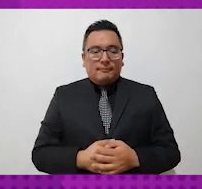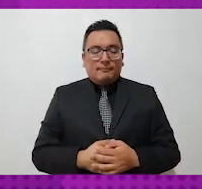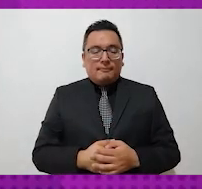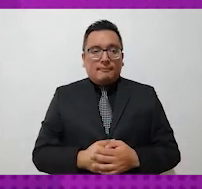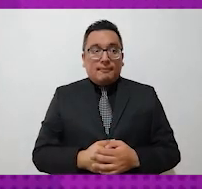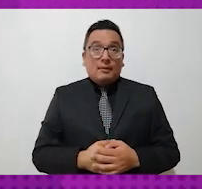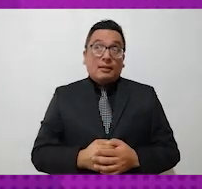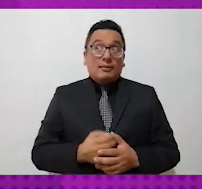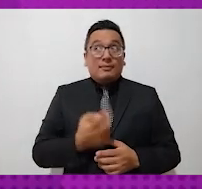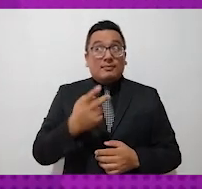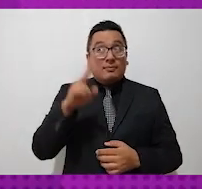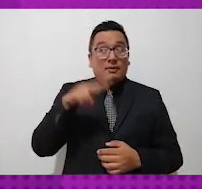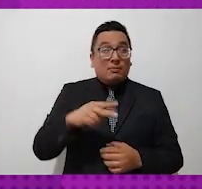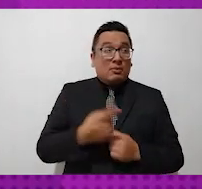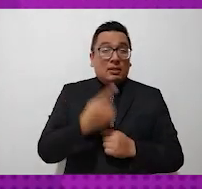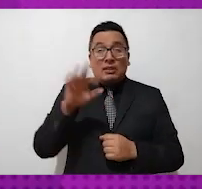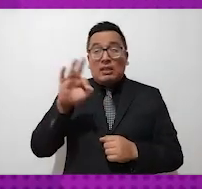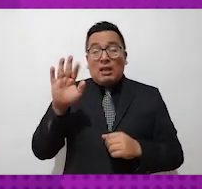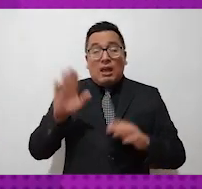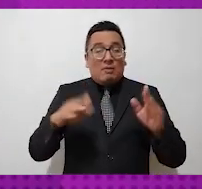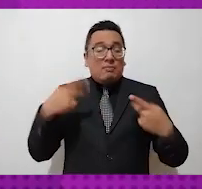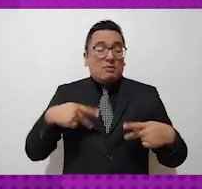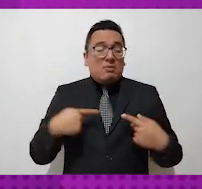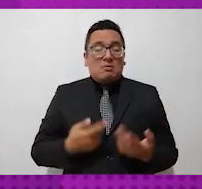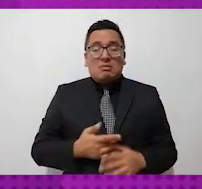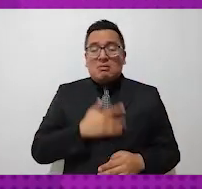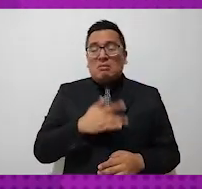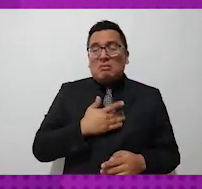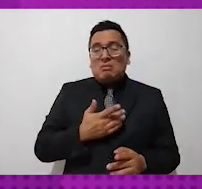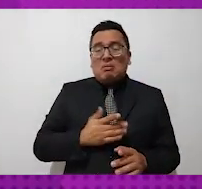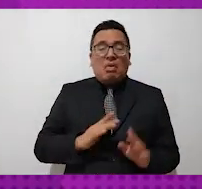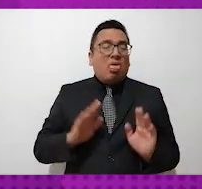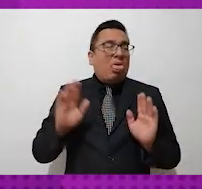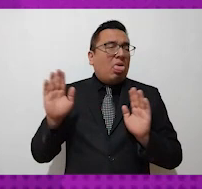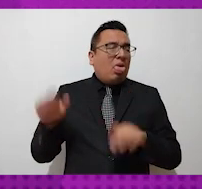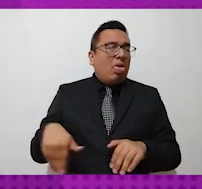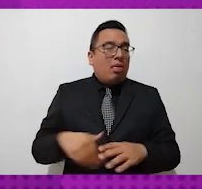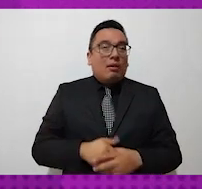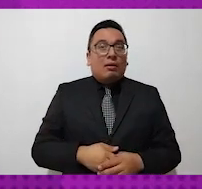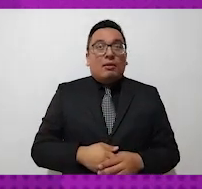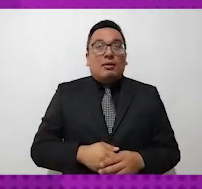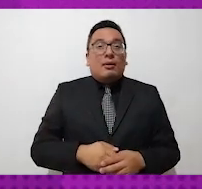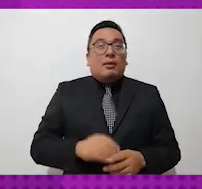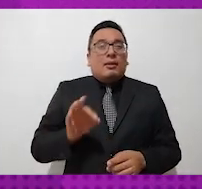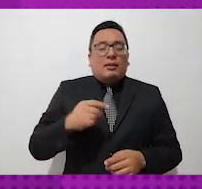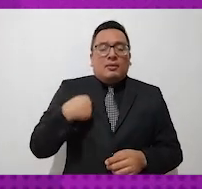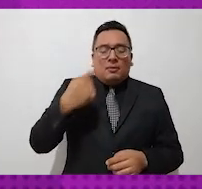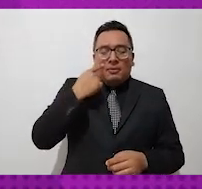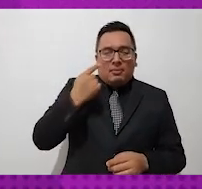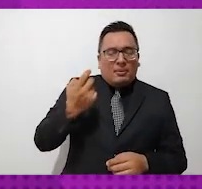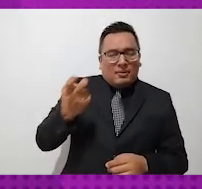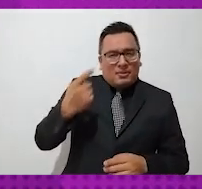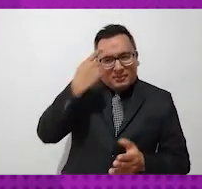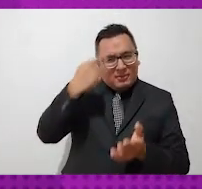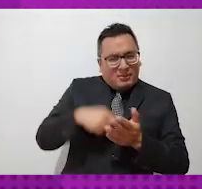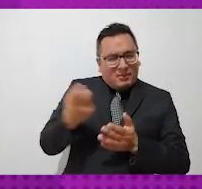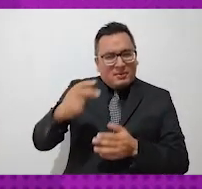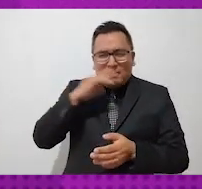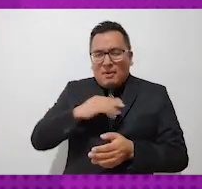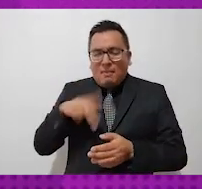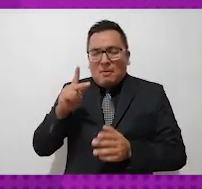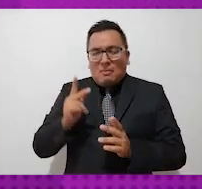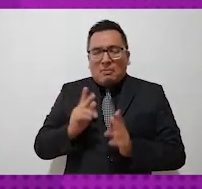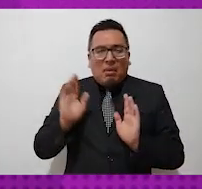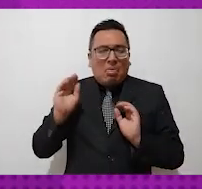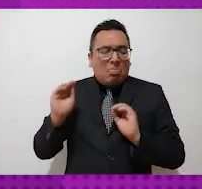mucho, es decir, yo supongo que hay algo que no me gusta, algo que no está correcto, que no está pegado a derecho, pero pues mejor lo dejo